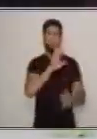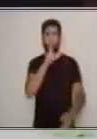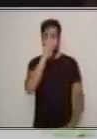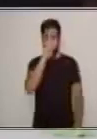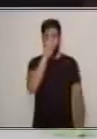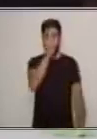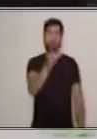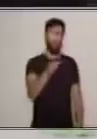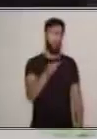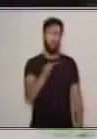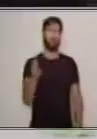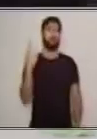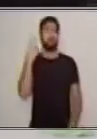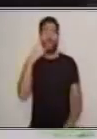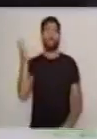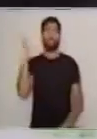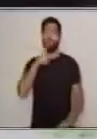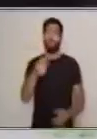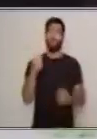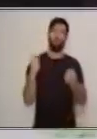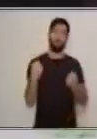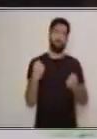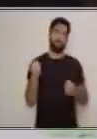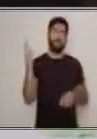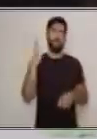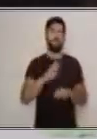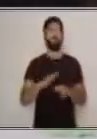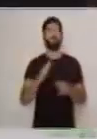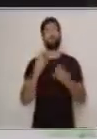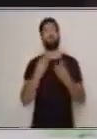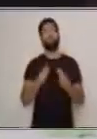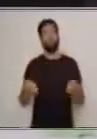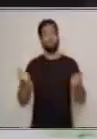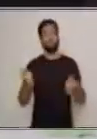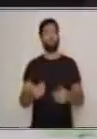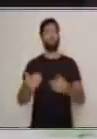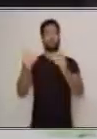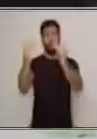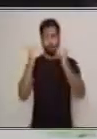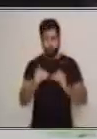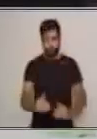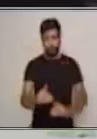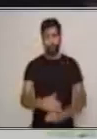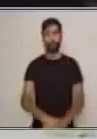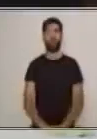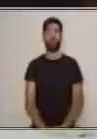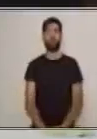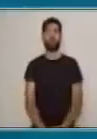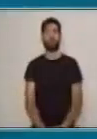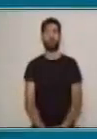fluida. Poco a poco vas a lograr esa destreza. Veamos la siguiente.